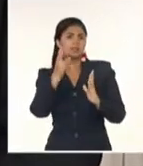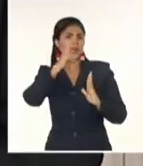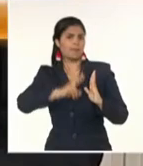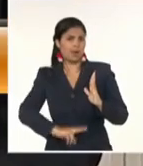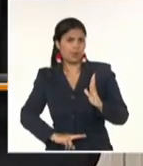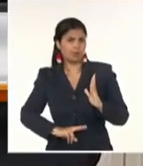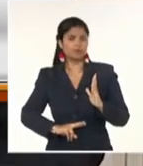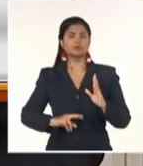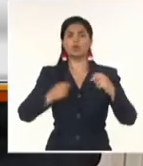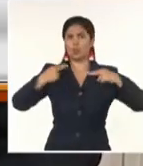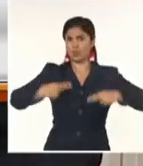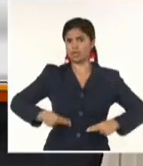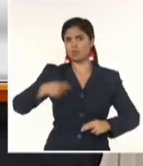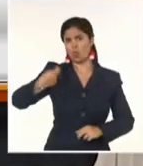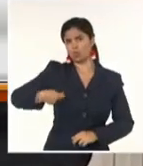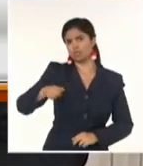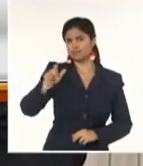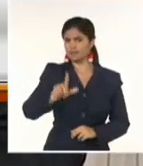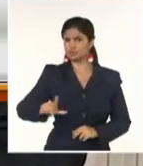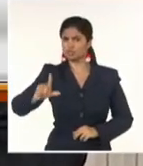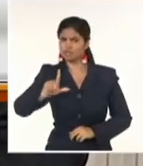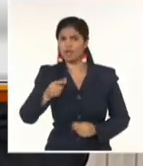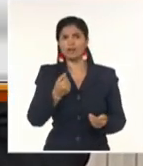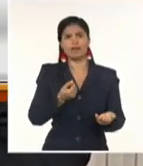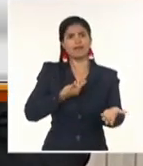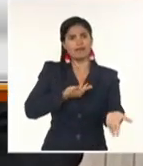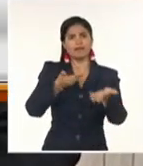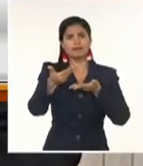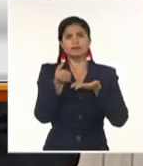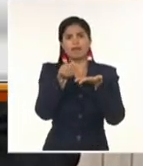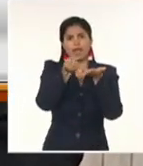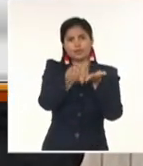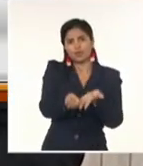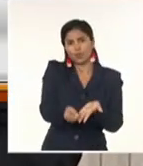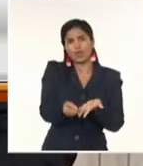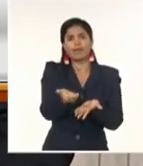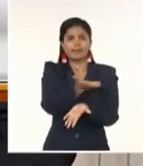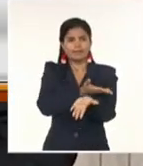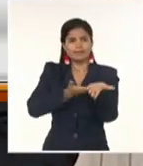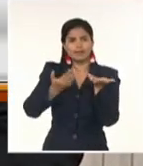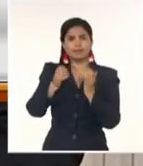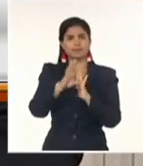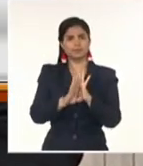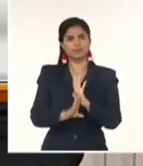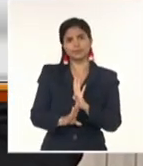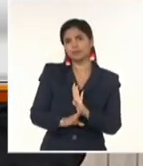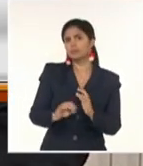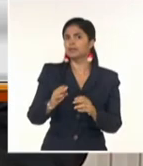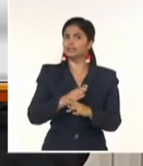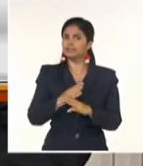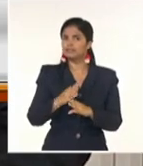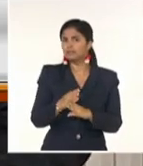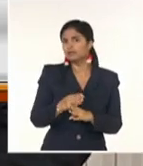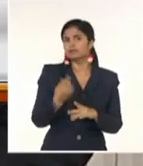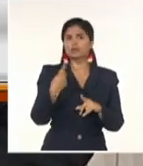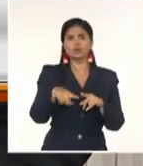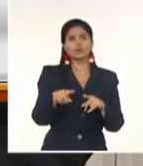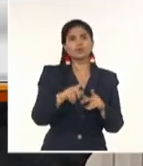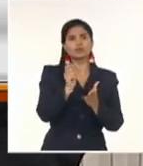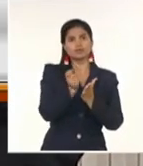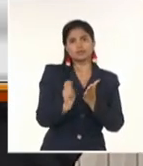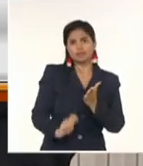humanismo, la justicia social, la solidaridad, con un programa multifacético de literatura,